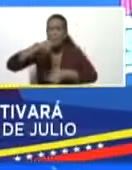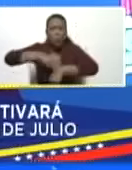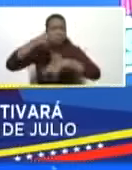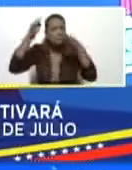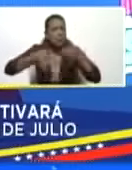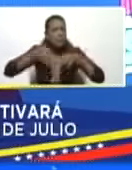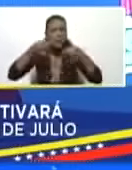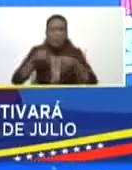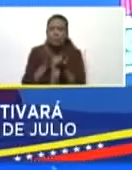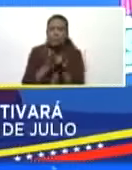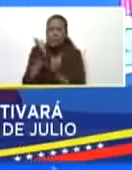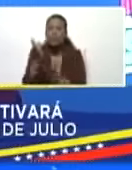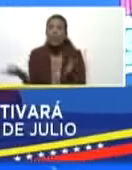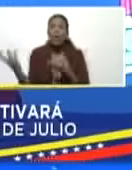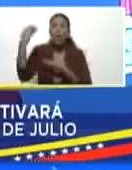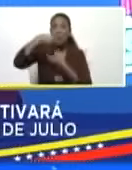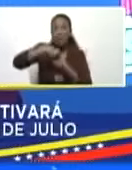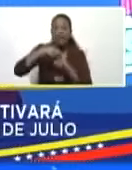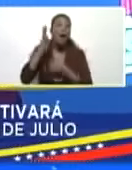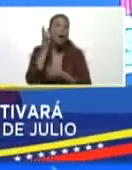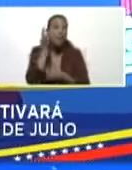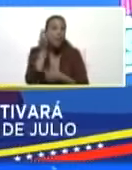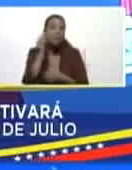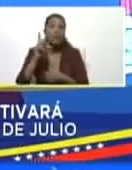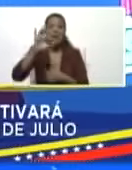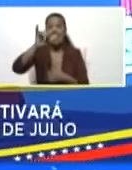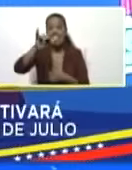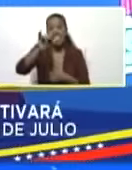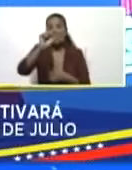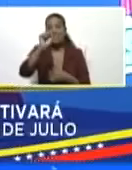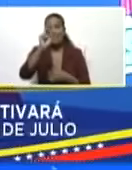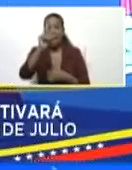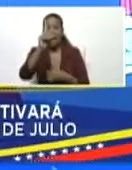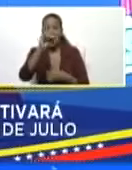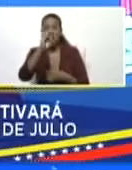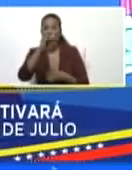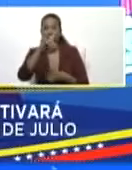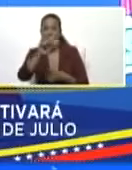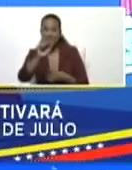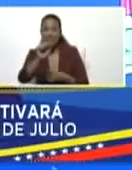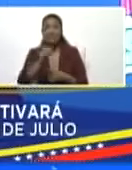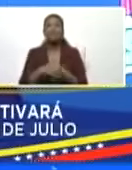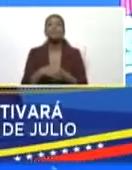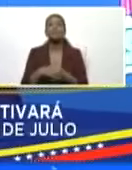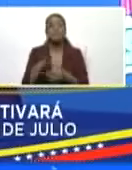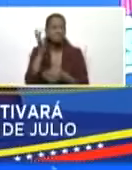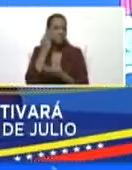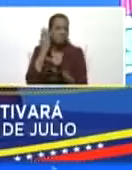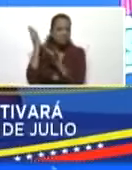También incorporamos a la compañera Yadira Córdoba. Yadira, camarada,